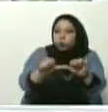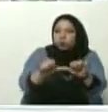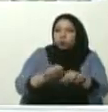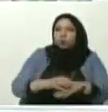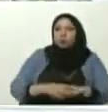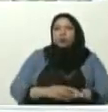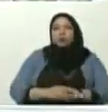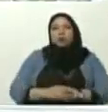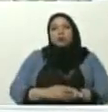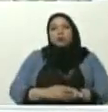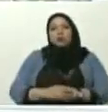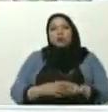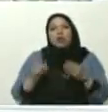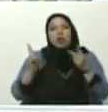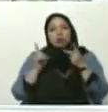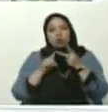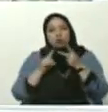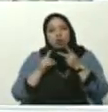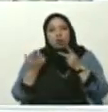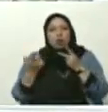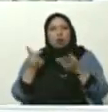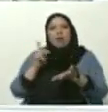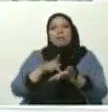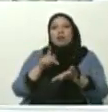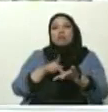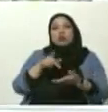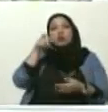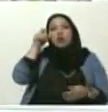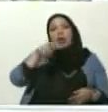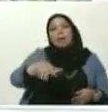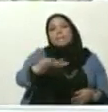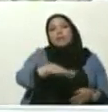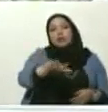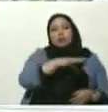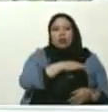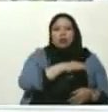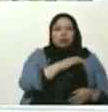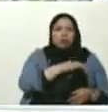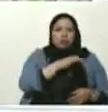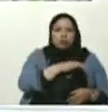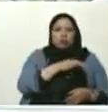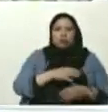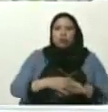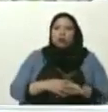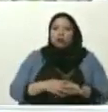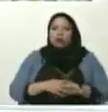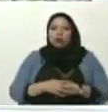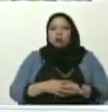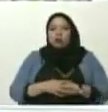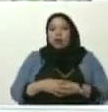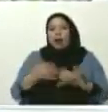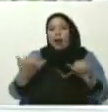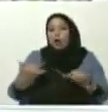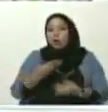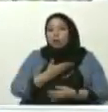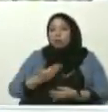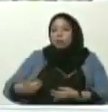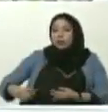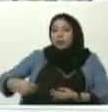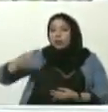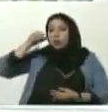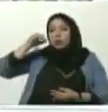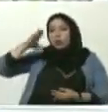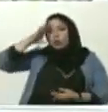cuanto a la pregunta de la participación de la sociedad, coincidimos con el gobierno actual de que